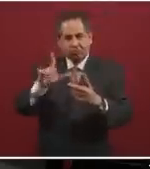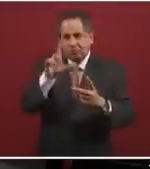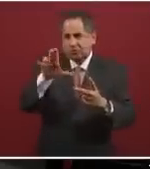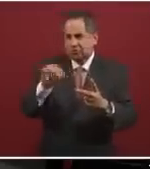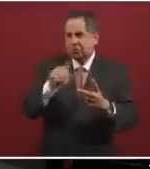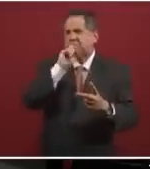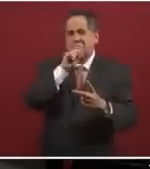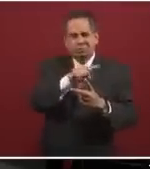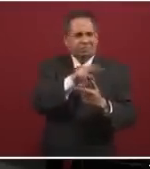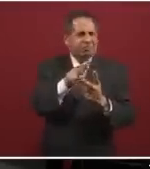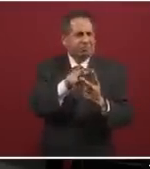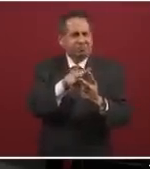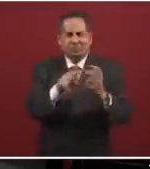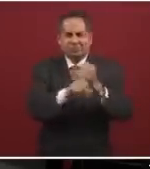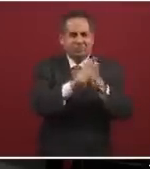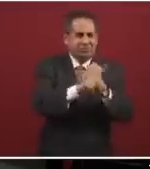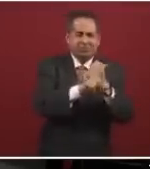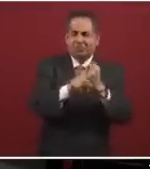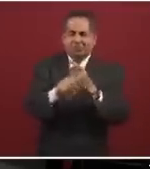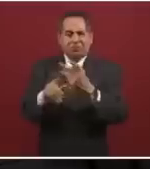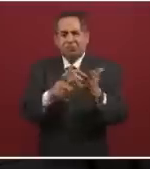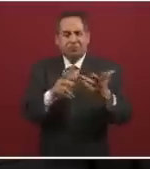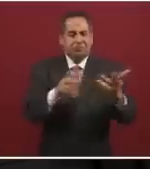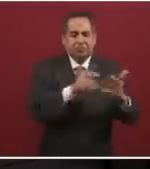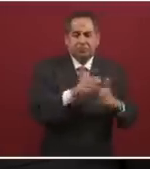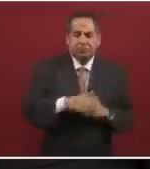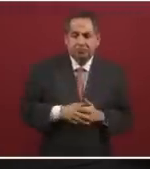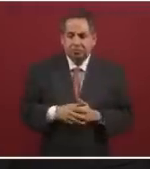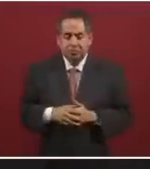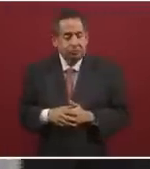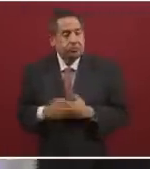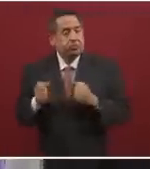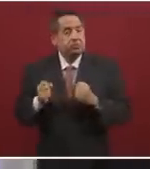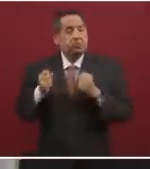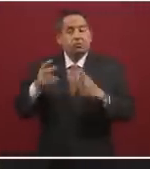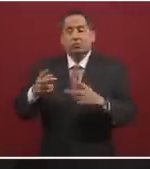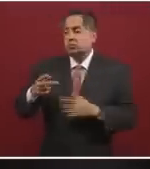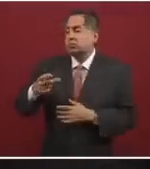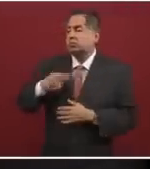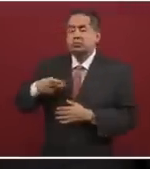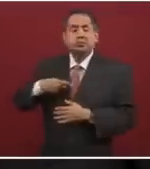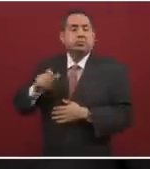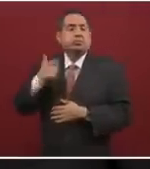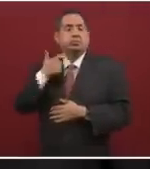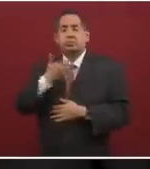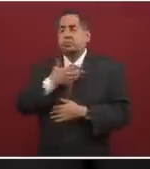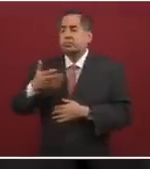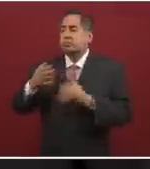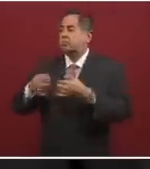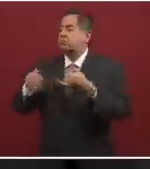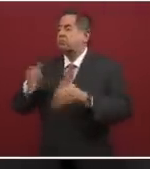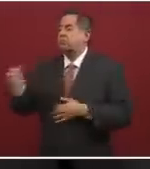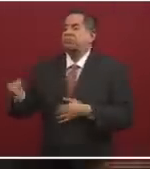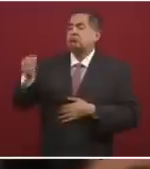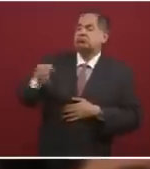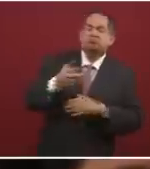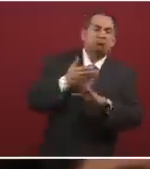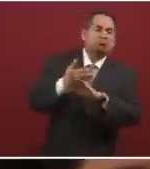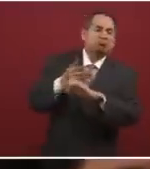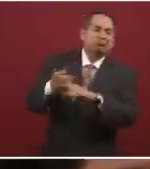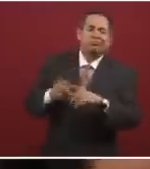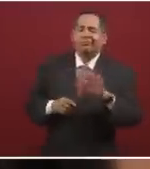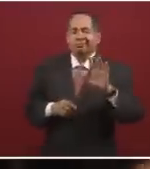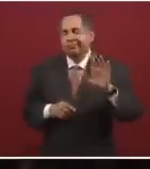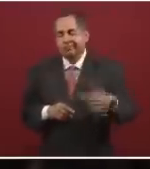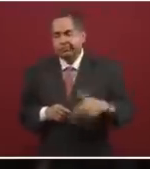El lawfare, con el cual han sido llevados muchos presidentes a juicio, es algo que no deberíamos de sorprendernos, porque